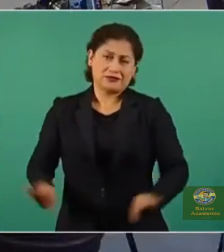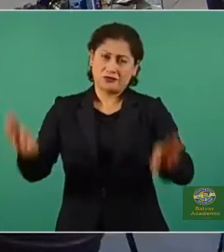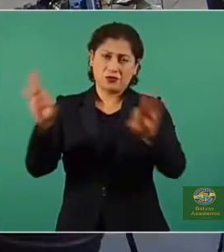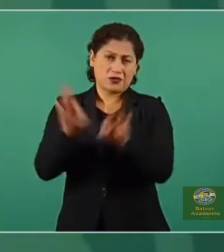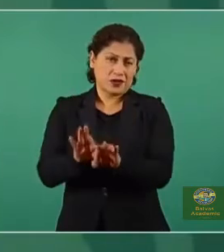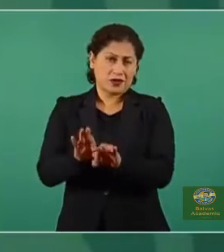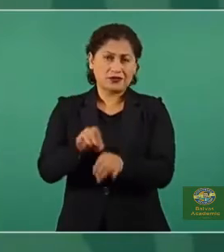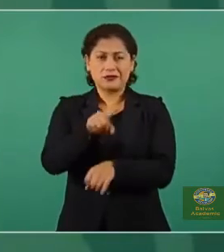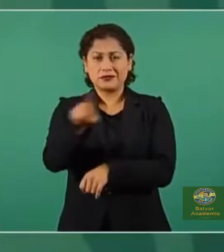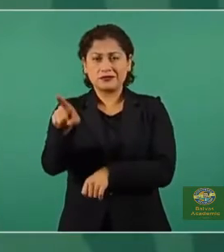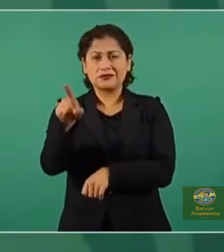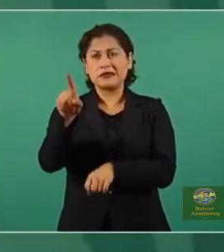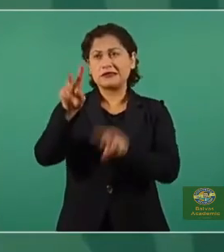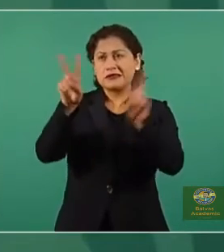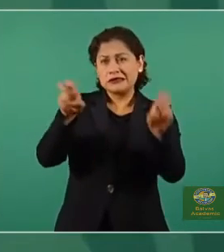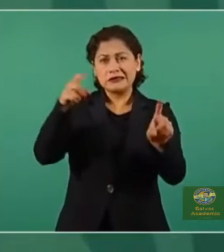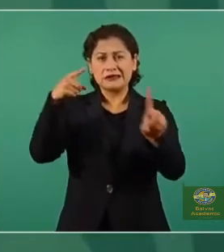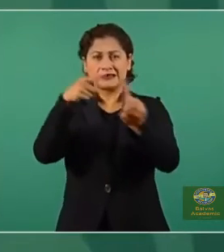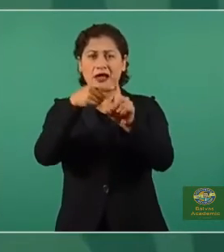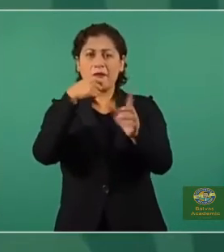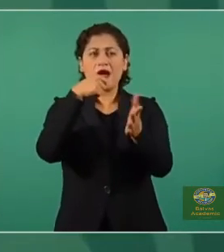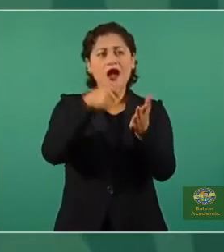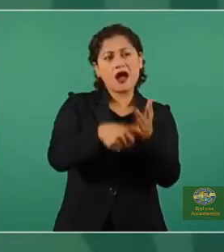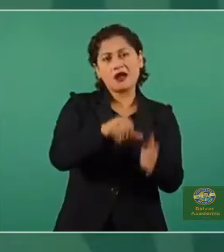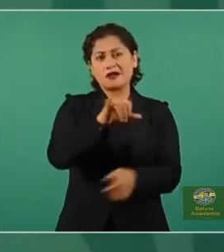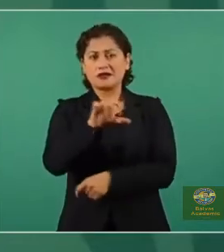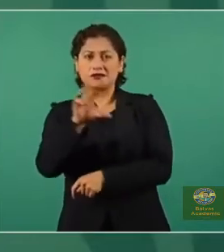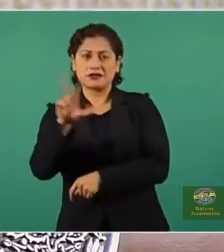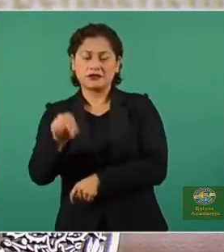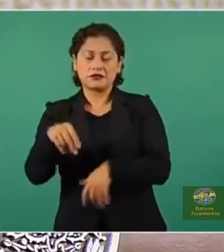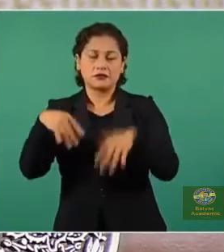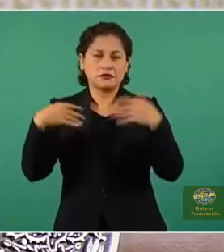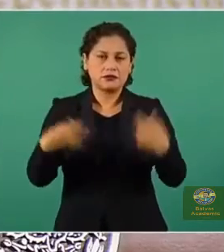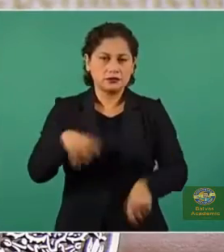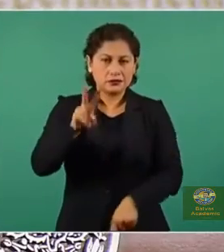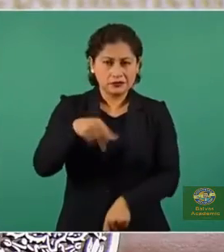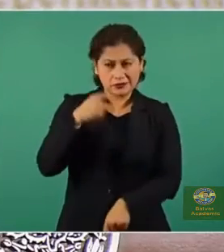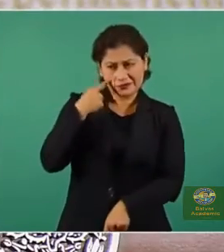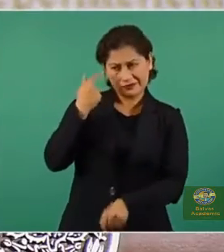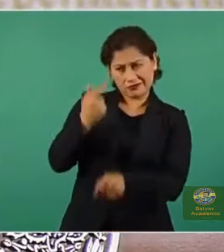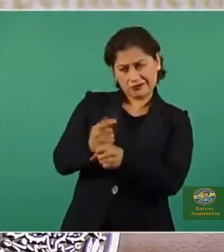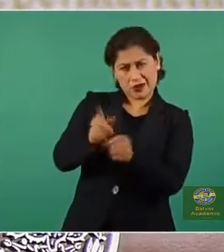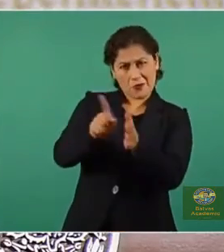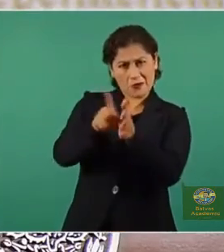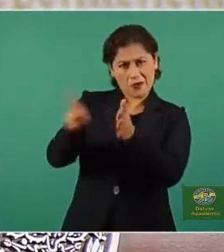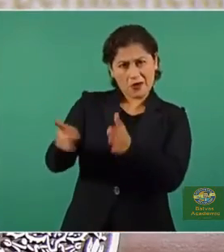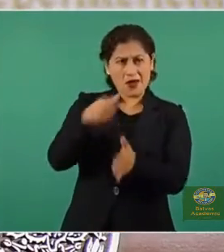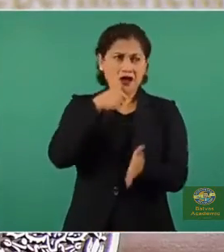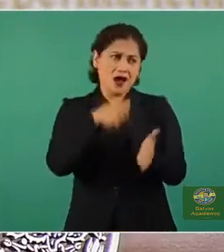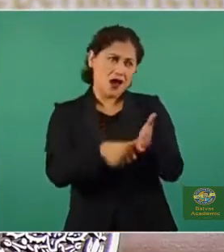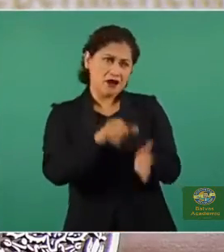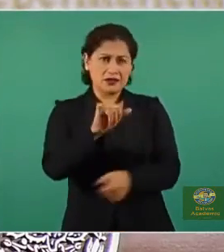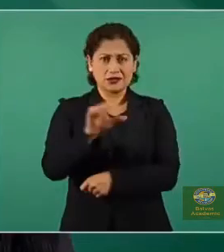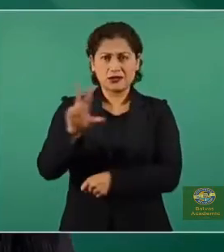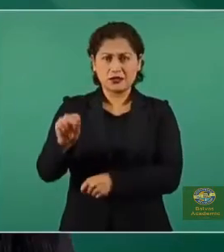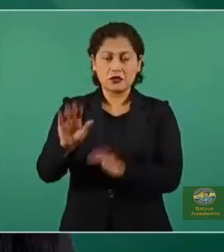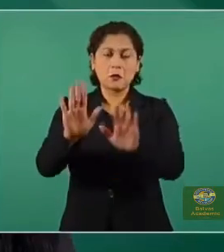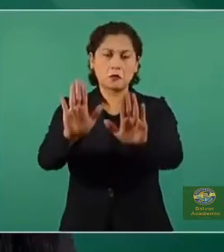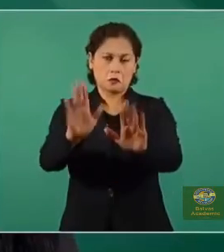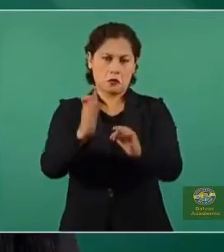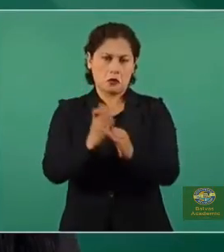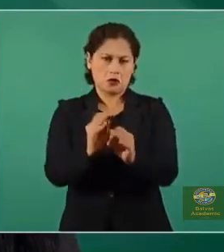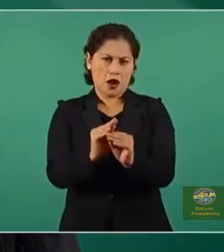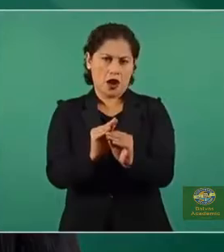la carta o no la carta, yo he visto los medios y de verdad ocupan un espacio tan grande para eso, de que si la carta o no la carta, bueno, pues yo aquí lo